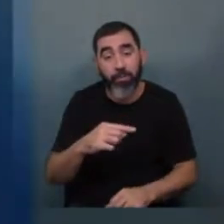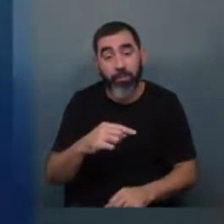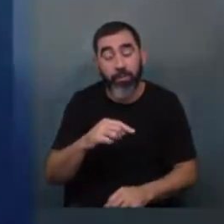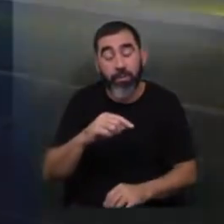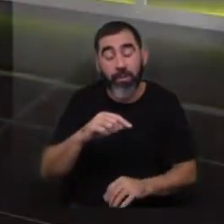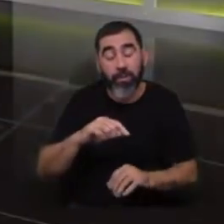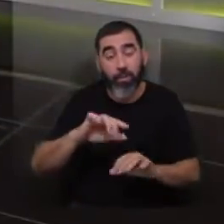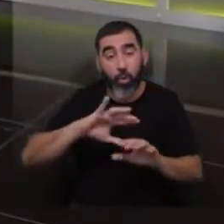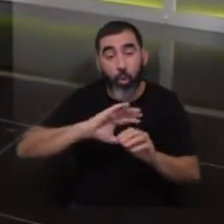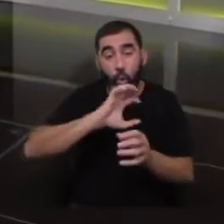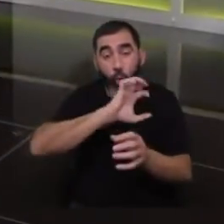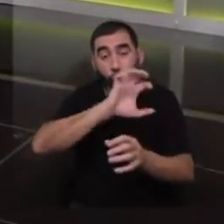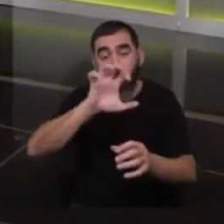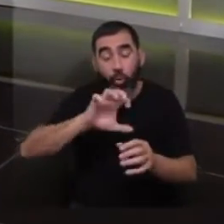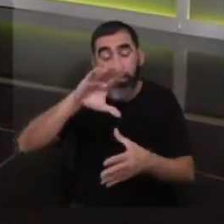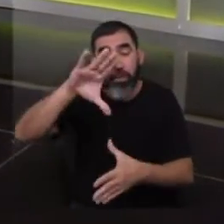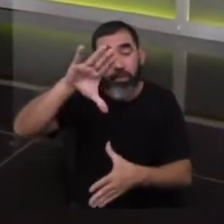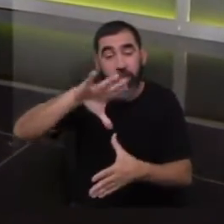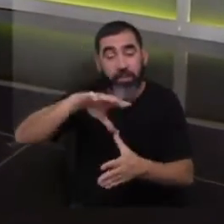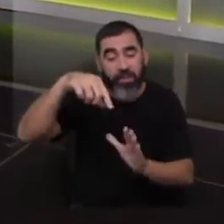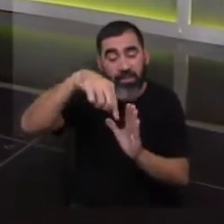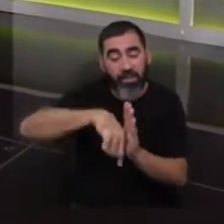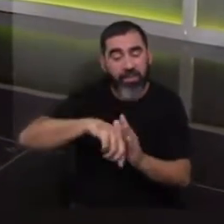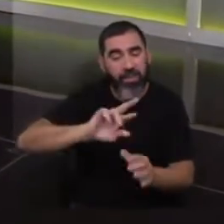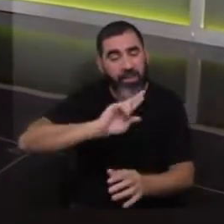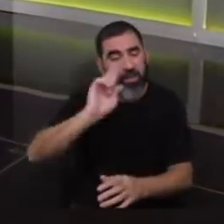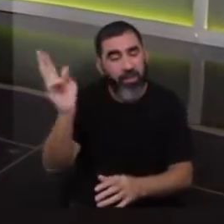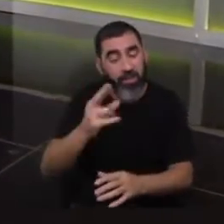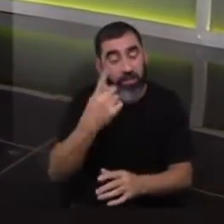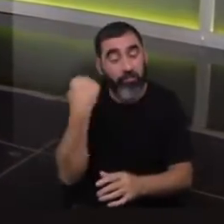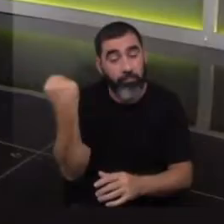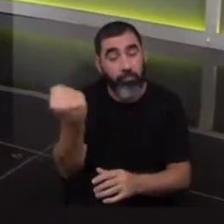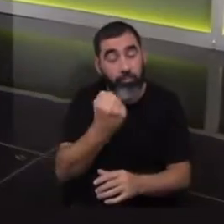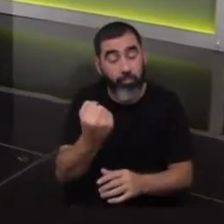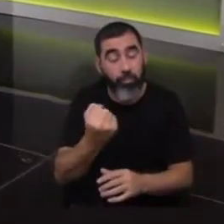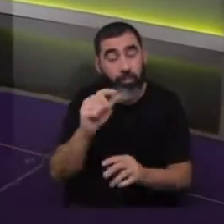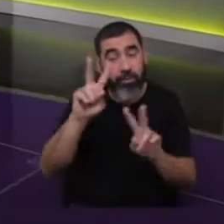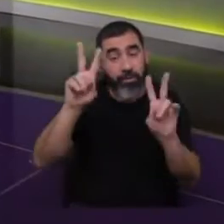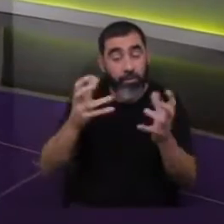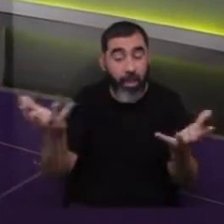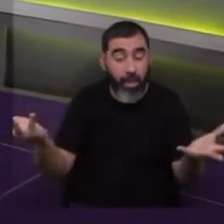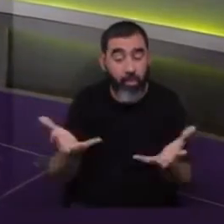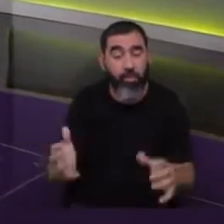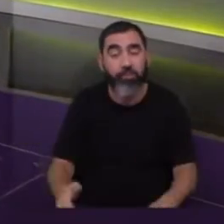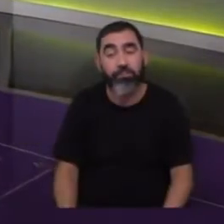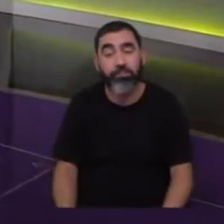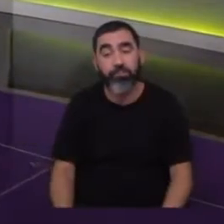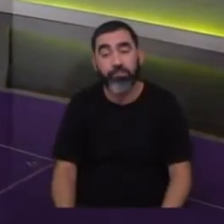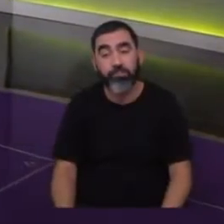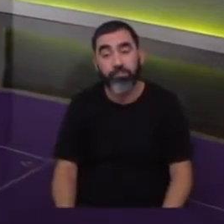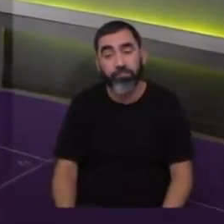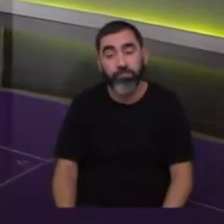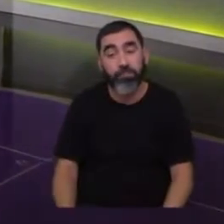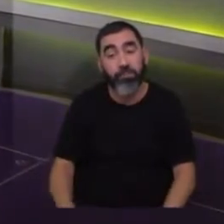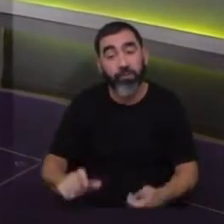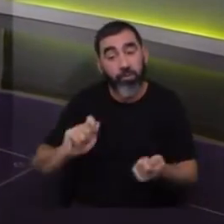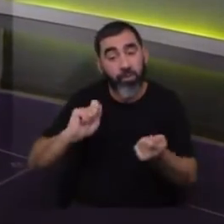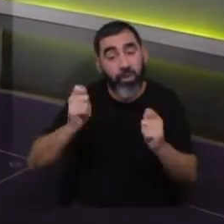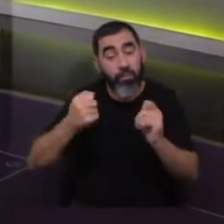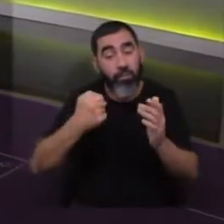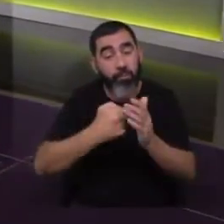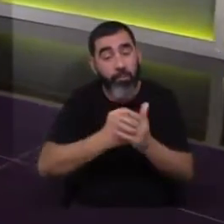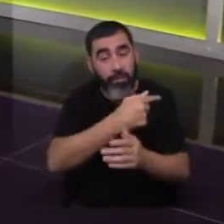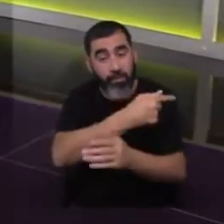tierras continentales del sur es muy raro, y eso es lo importante, lo valioso de este fenómeno de ahora. Eso mismo, claro. Eso fue un poco lo que cambió este fin de semana.